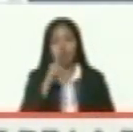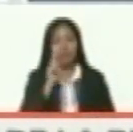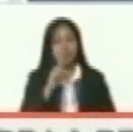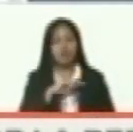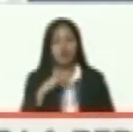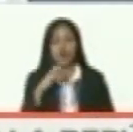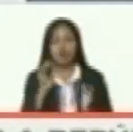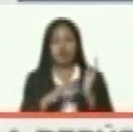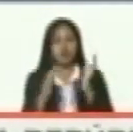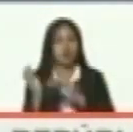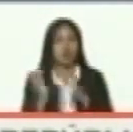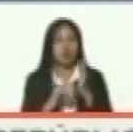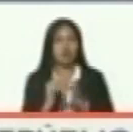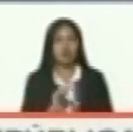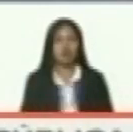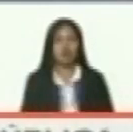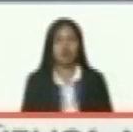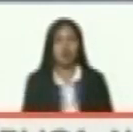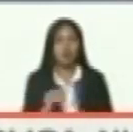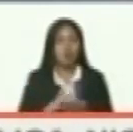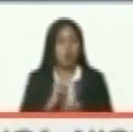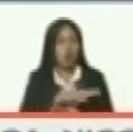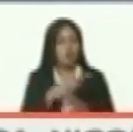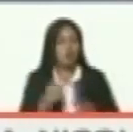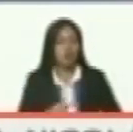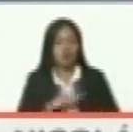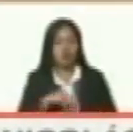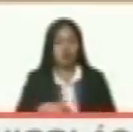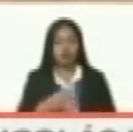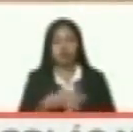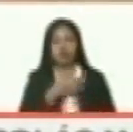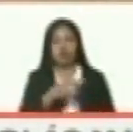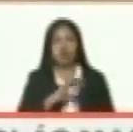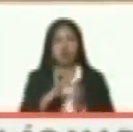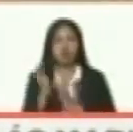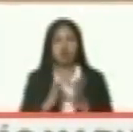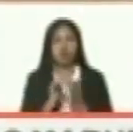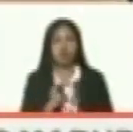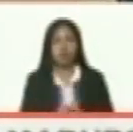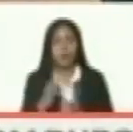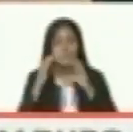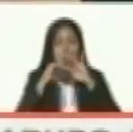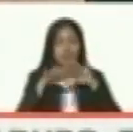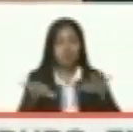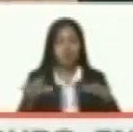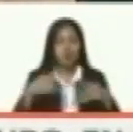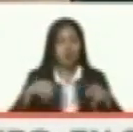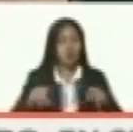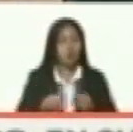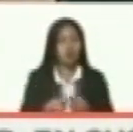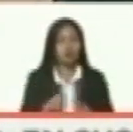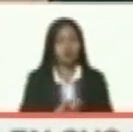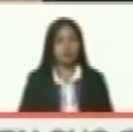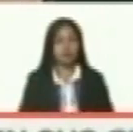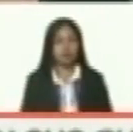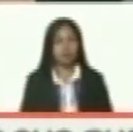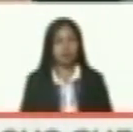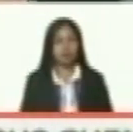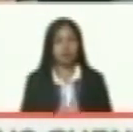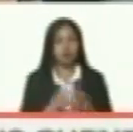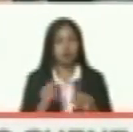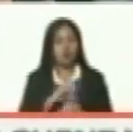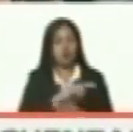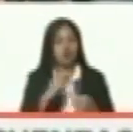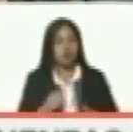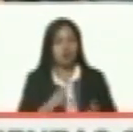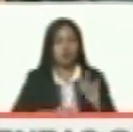Jesucristo. Invoco el poder de nuestro Señor Jesucristo, sus bendiciones, todo su